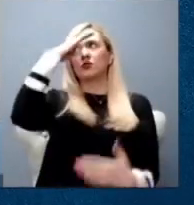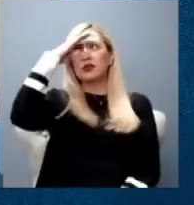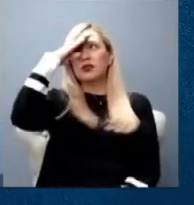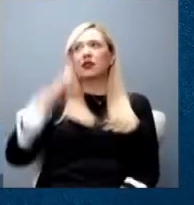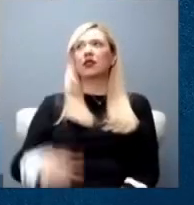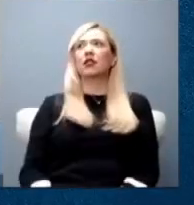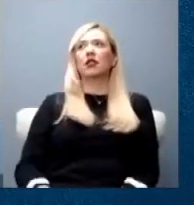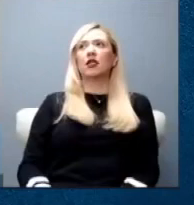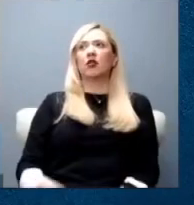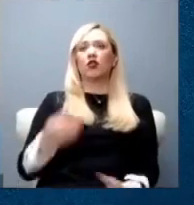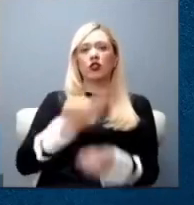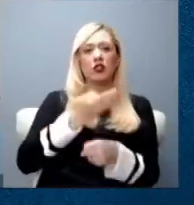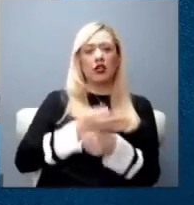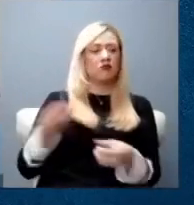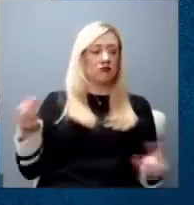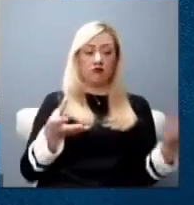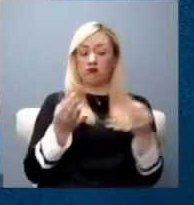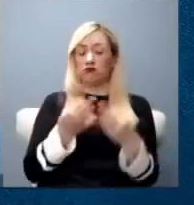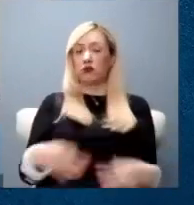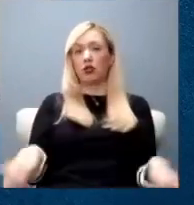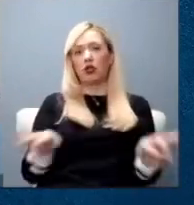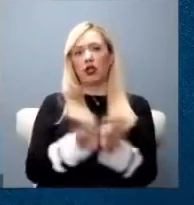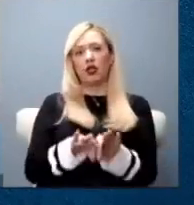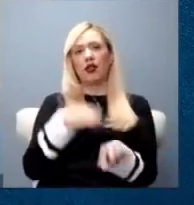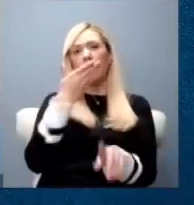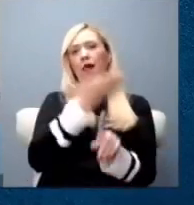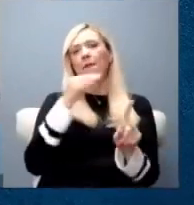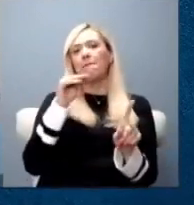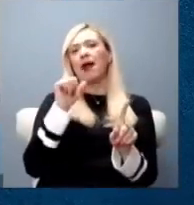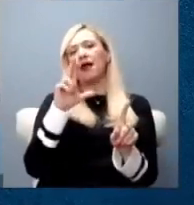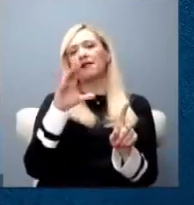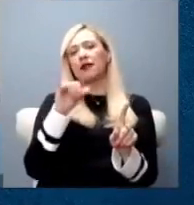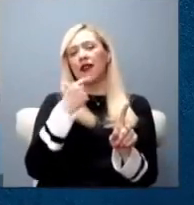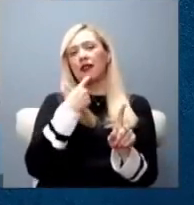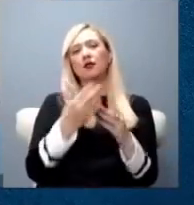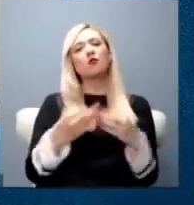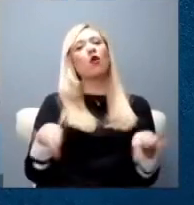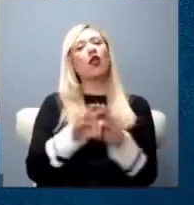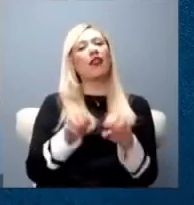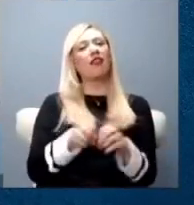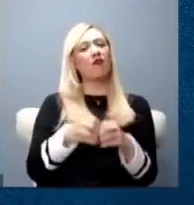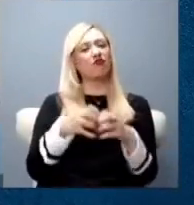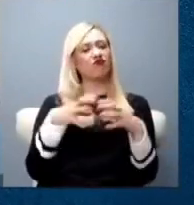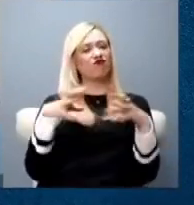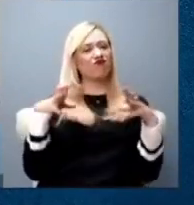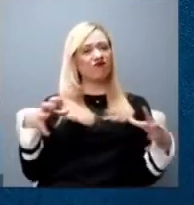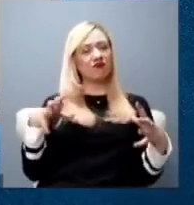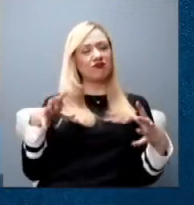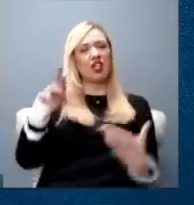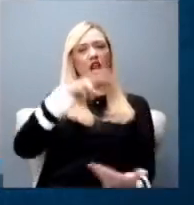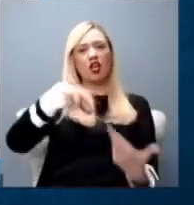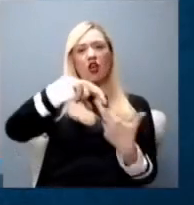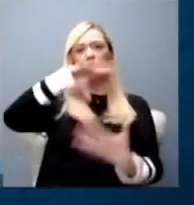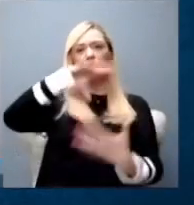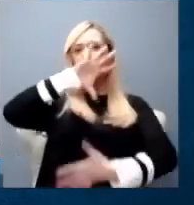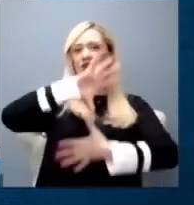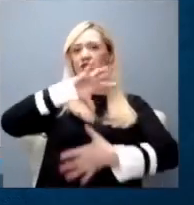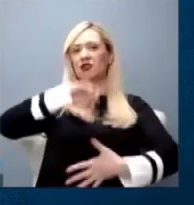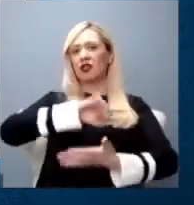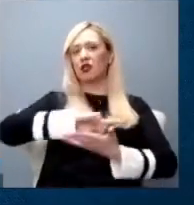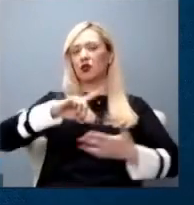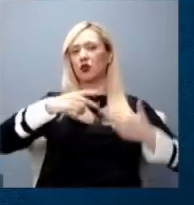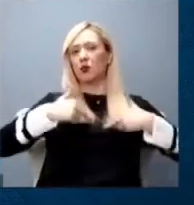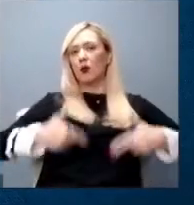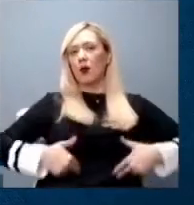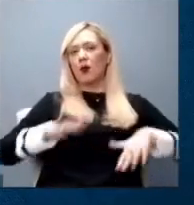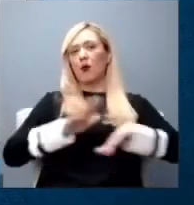las ideas que mencionaron son muy relevantes, pero con la idea de Marcia de la importancia de fortalecer el sistema regional de los derechos humanos, sobre todo